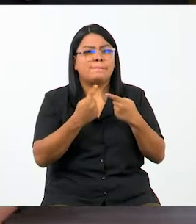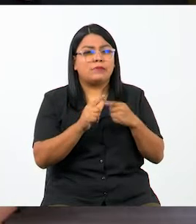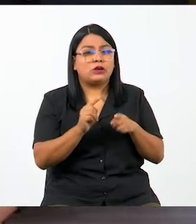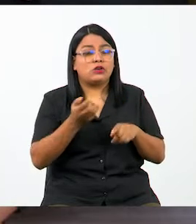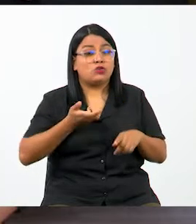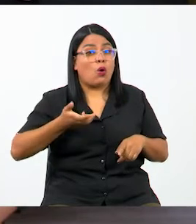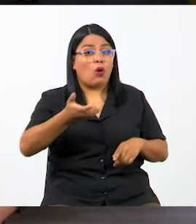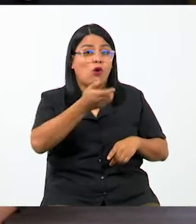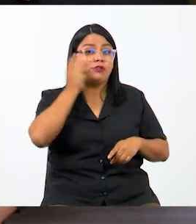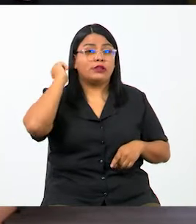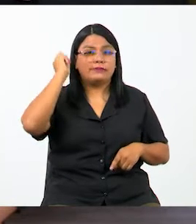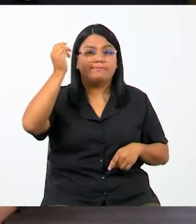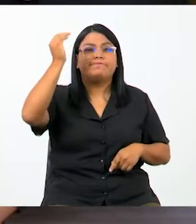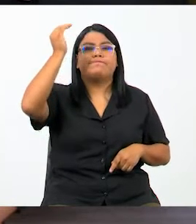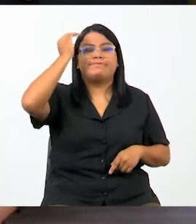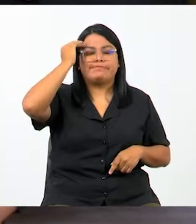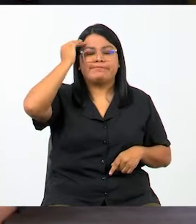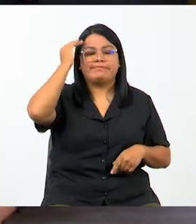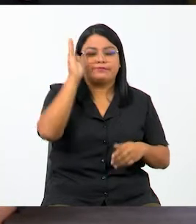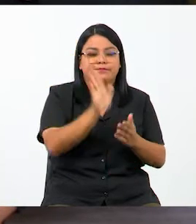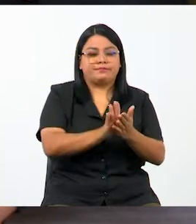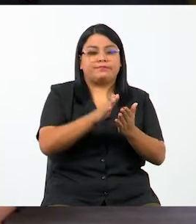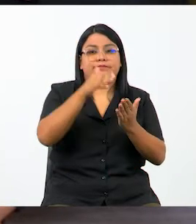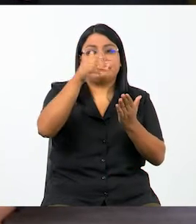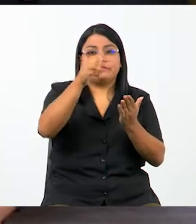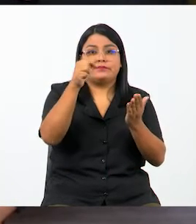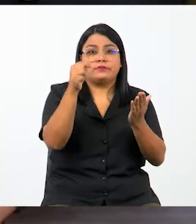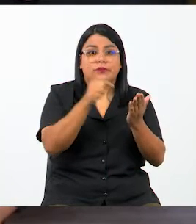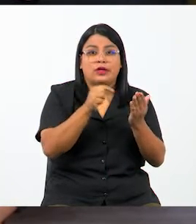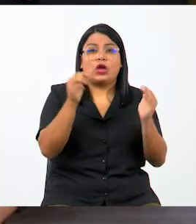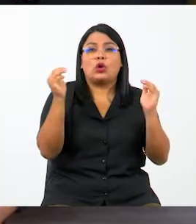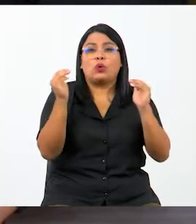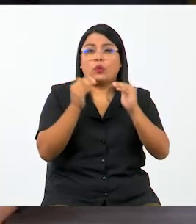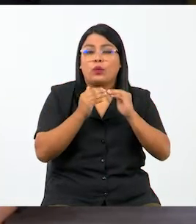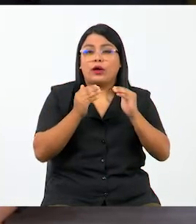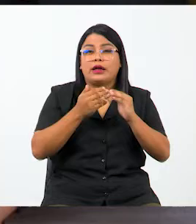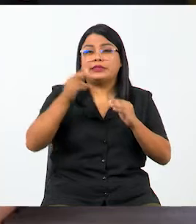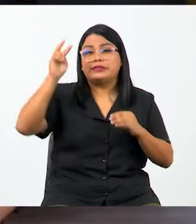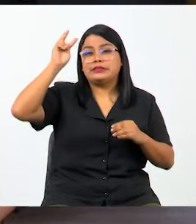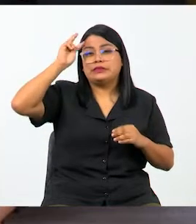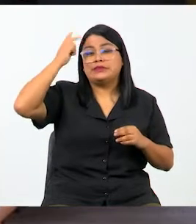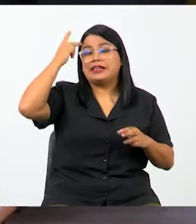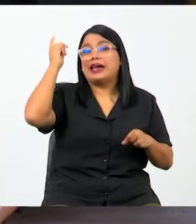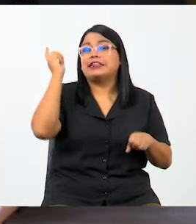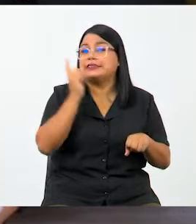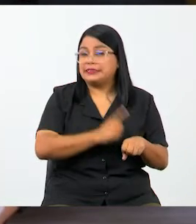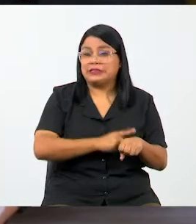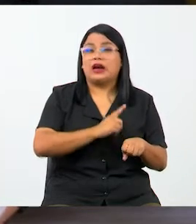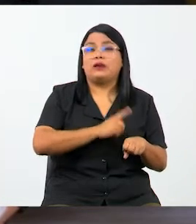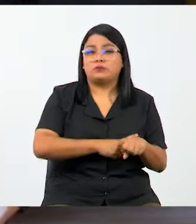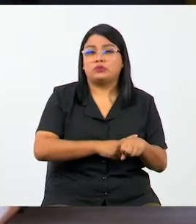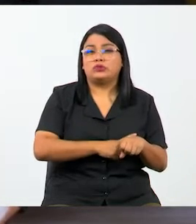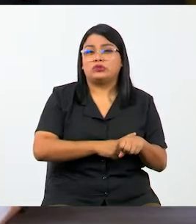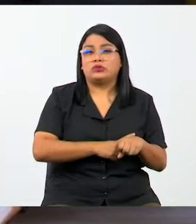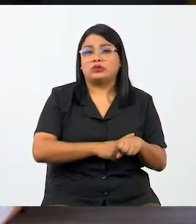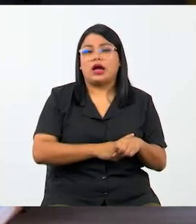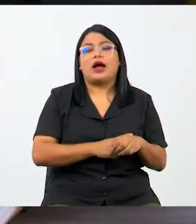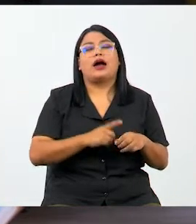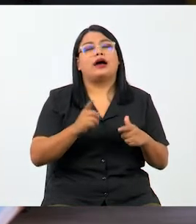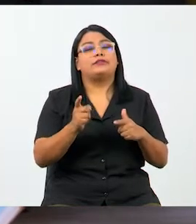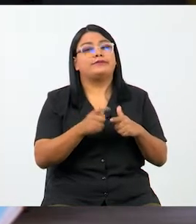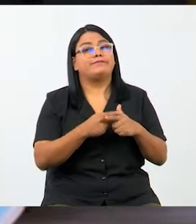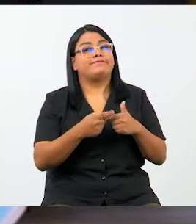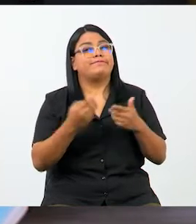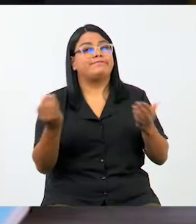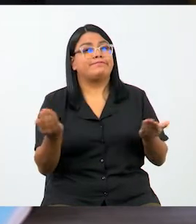esta planificación también nos implica inversión de tiempo. Entonces se han creado estas guías metodológicas como una